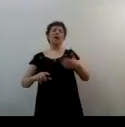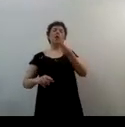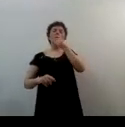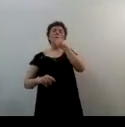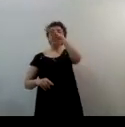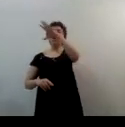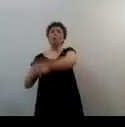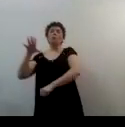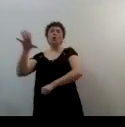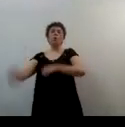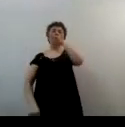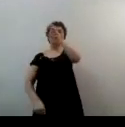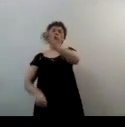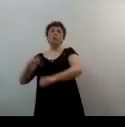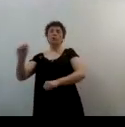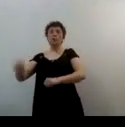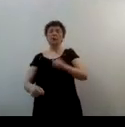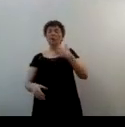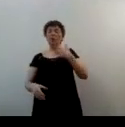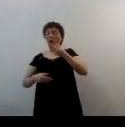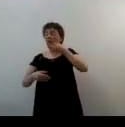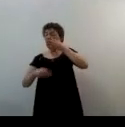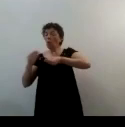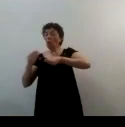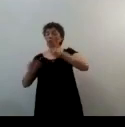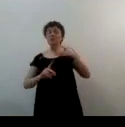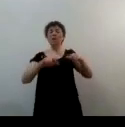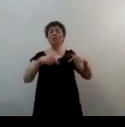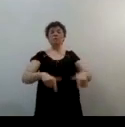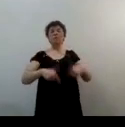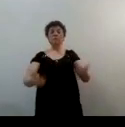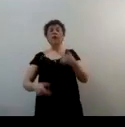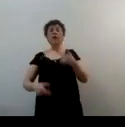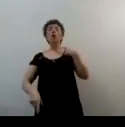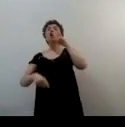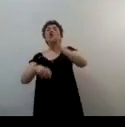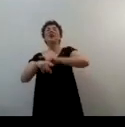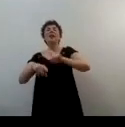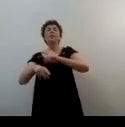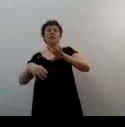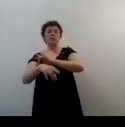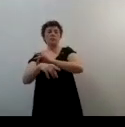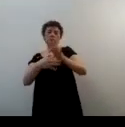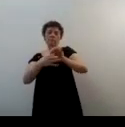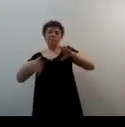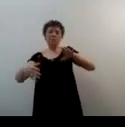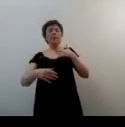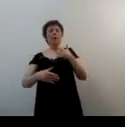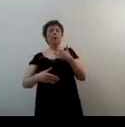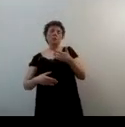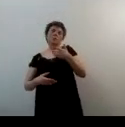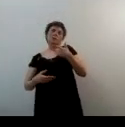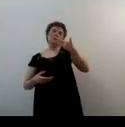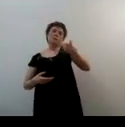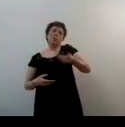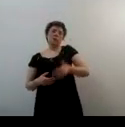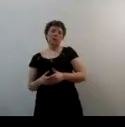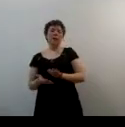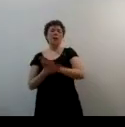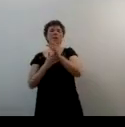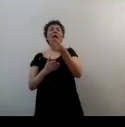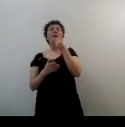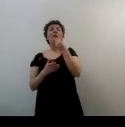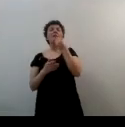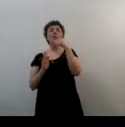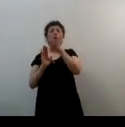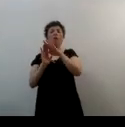para reducir ese desperdicio de comida, que no tiene que ver con la diabetes tipo 2, pero es algo que insisto mucho, ¿vale? Y bueno, aquí os hablo de alimento